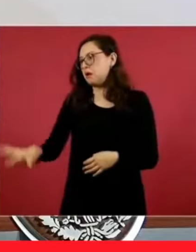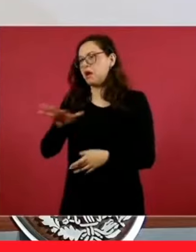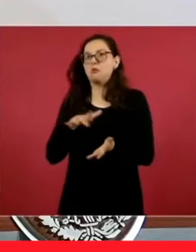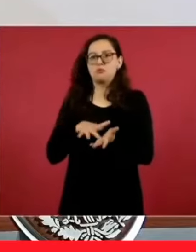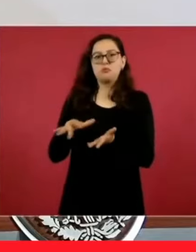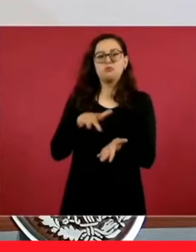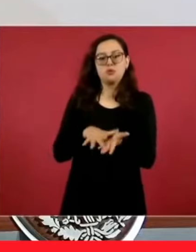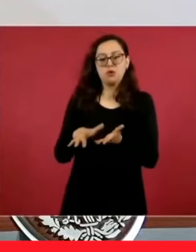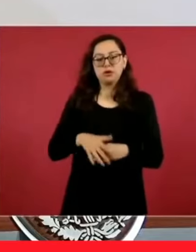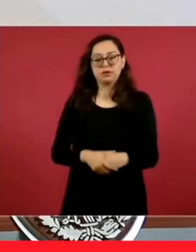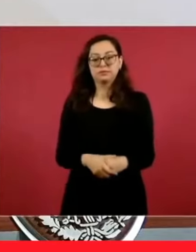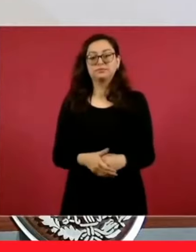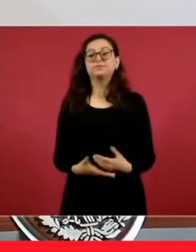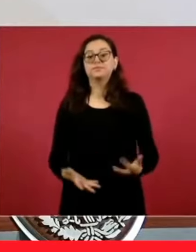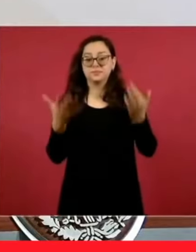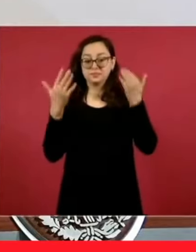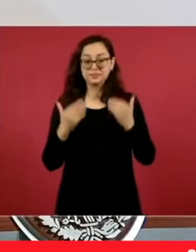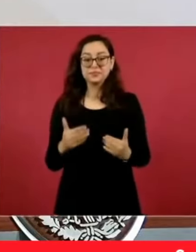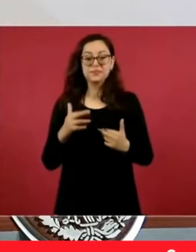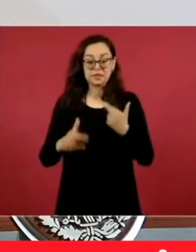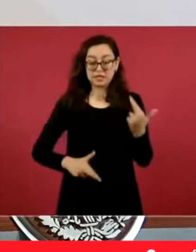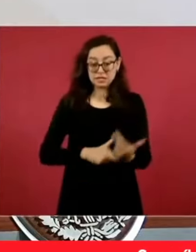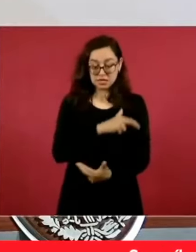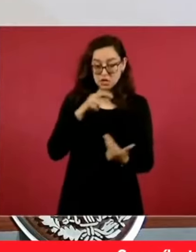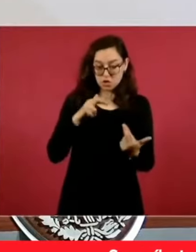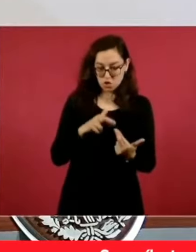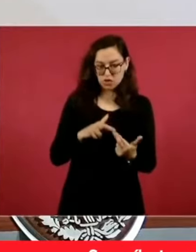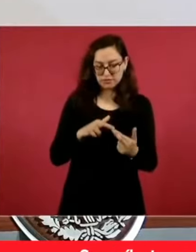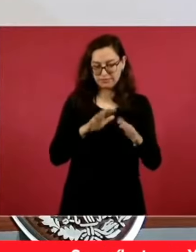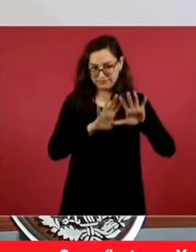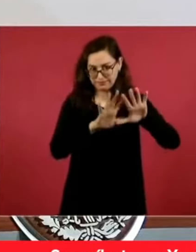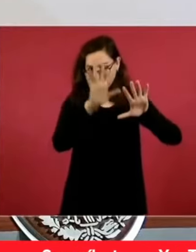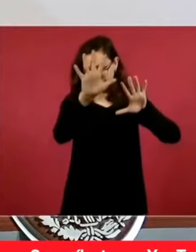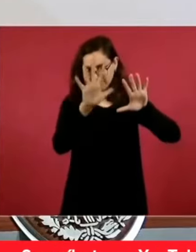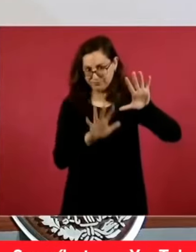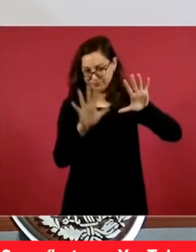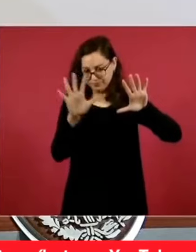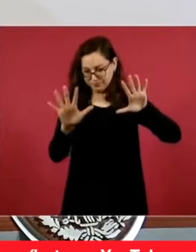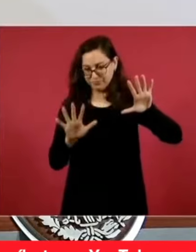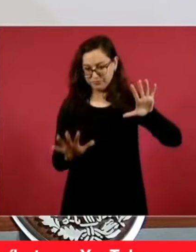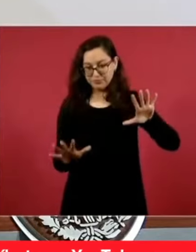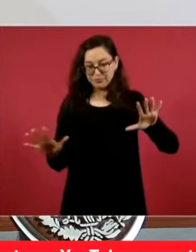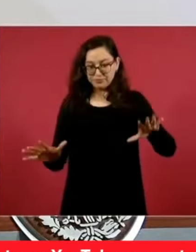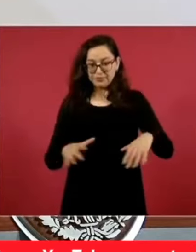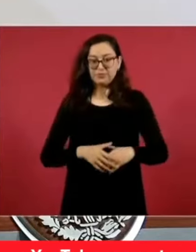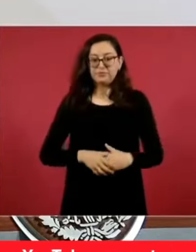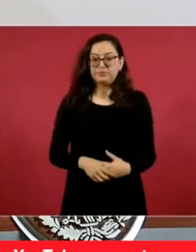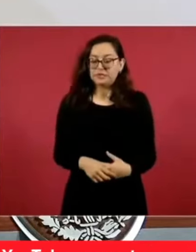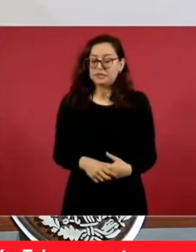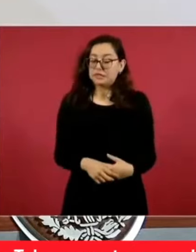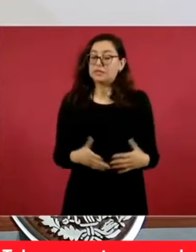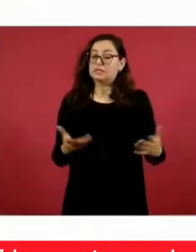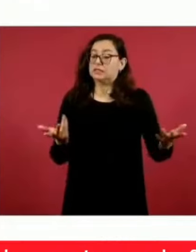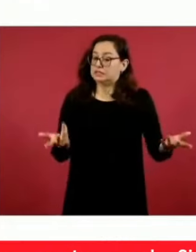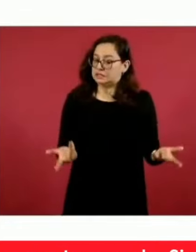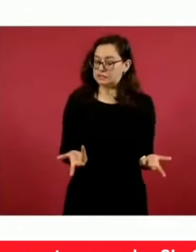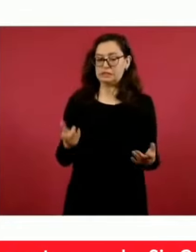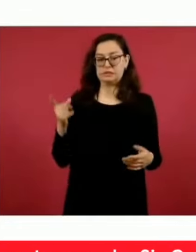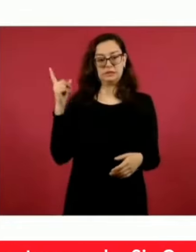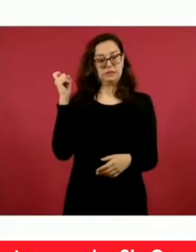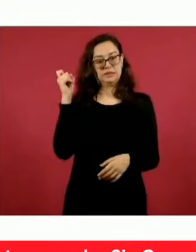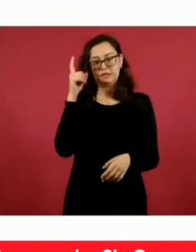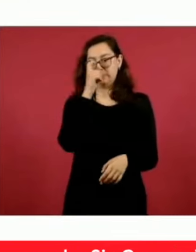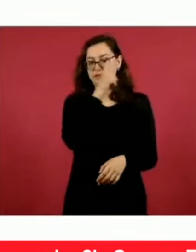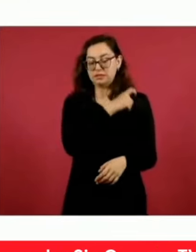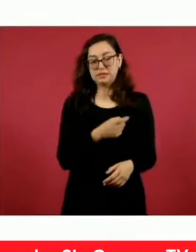pasamos ahora por regiones y en el caso del la gasolina regular nos encontramos seguimos ahí con ciertas presiones sobre todo en el